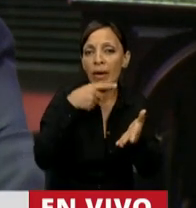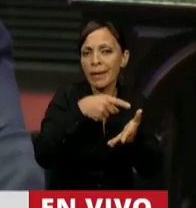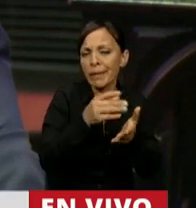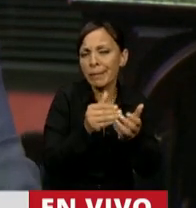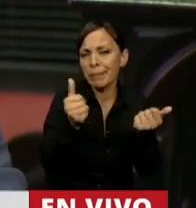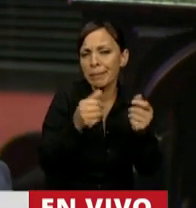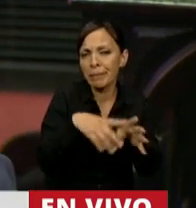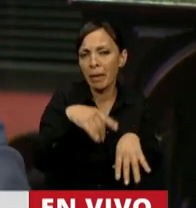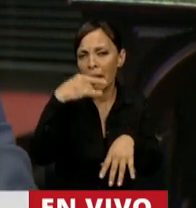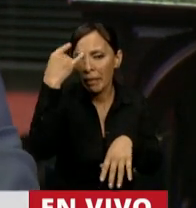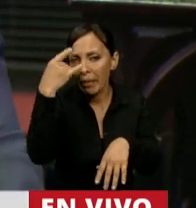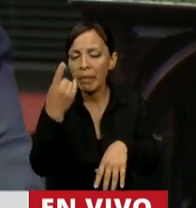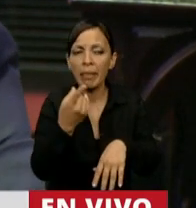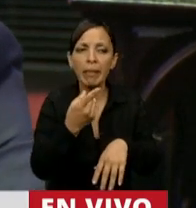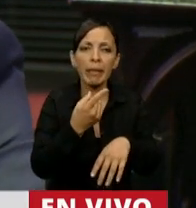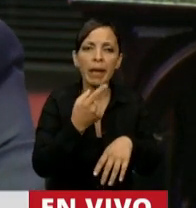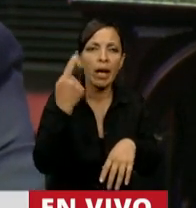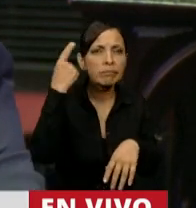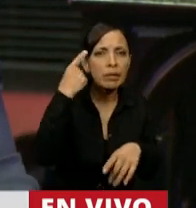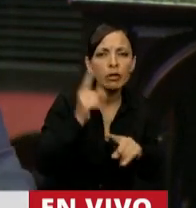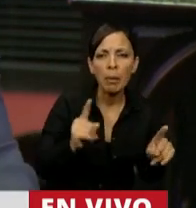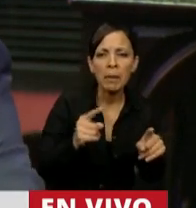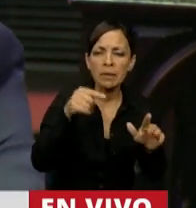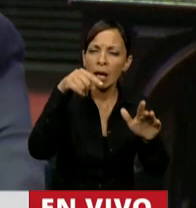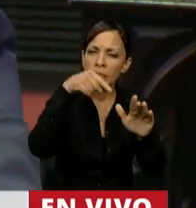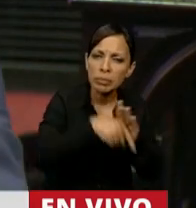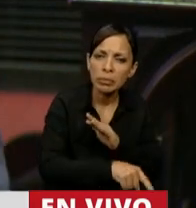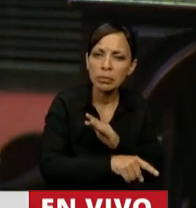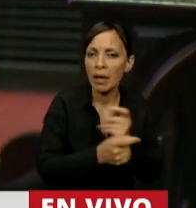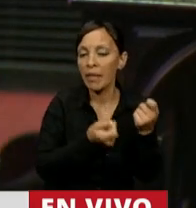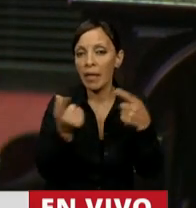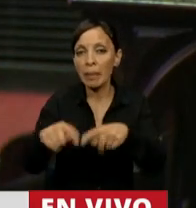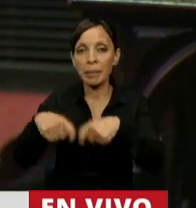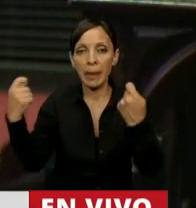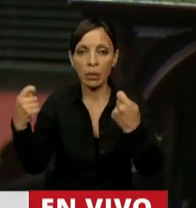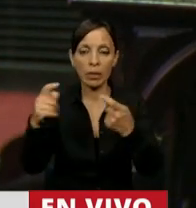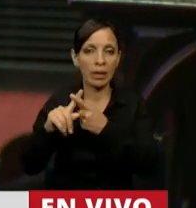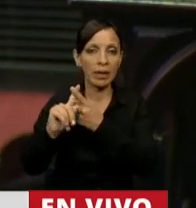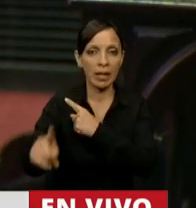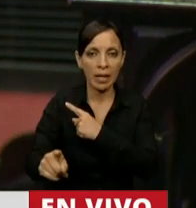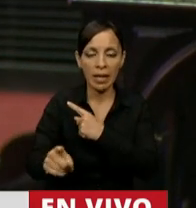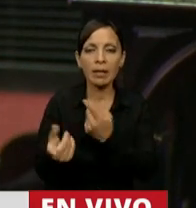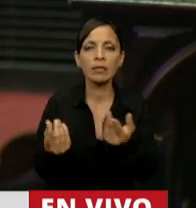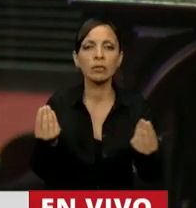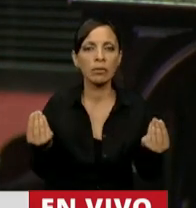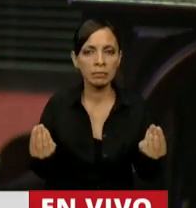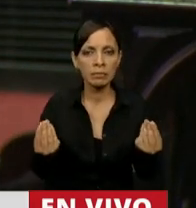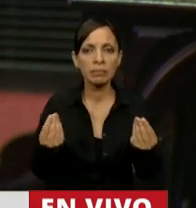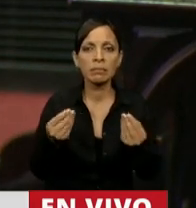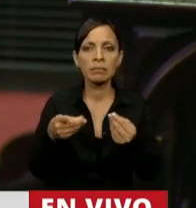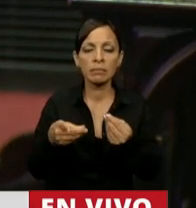improvisado, introspectivo y que impacta negativamente en lo que es